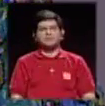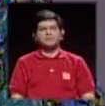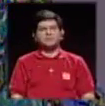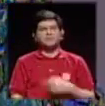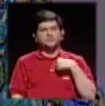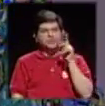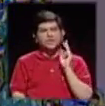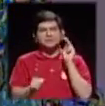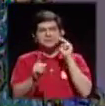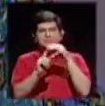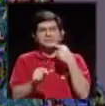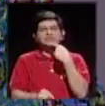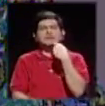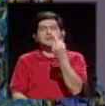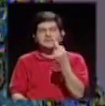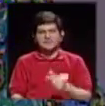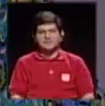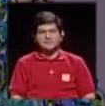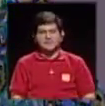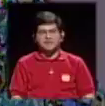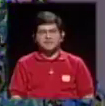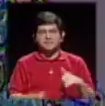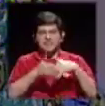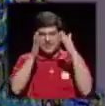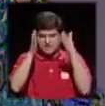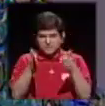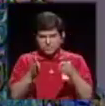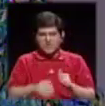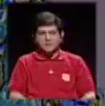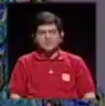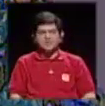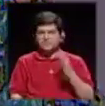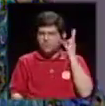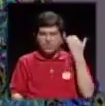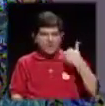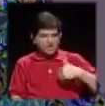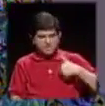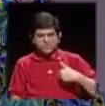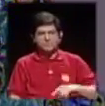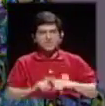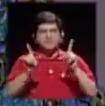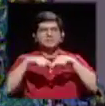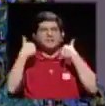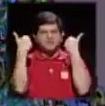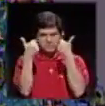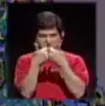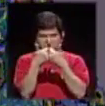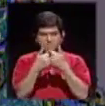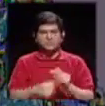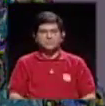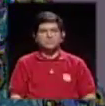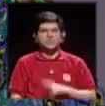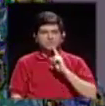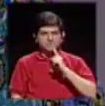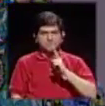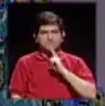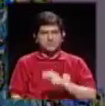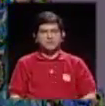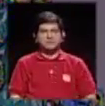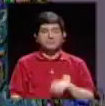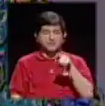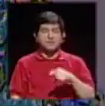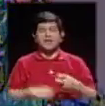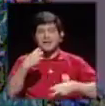ese mensaje a las estudiantes, a los estudiantes, a los sectores, que realmente es